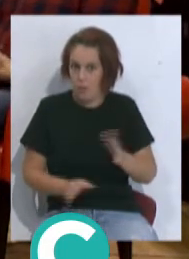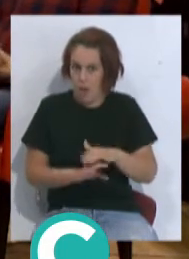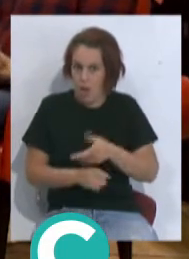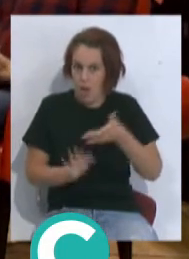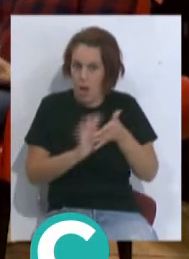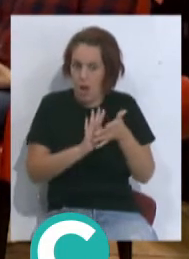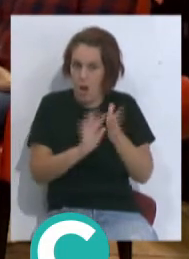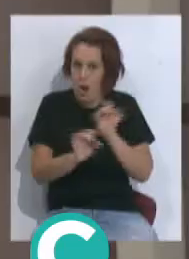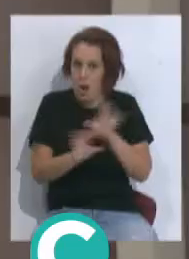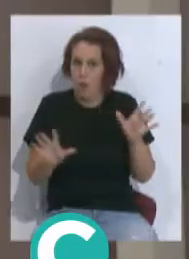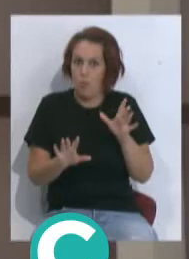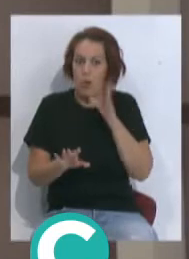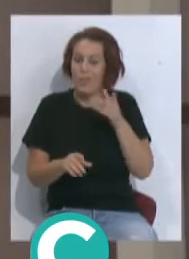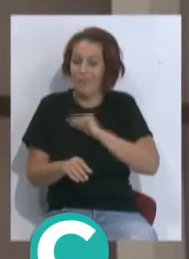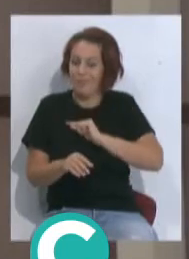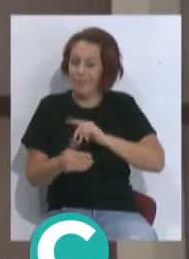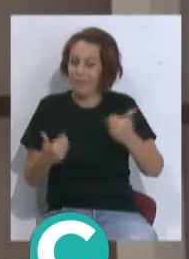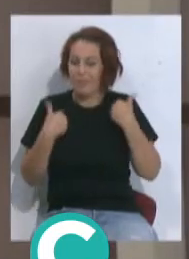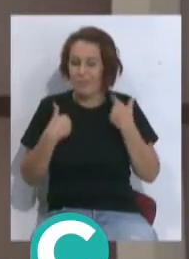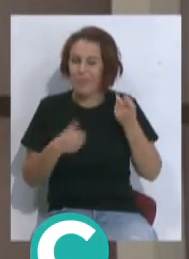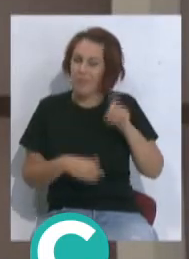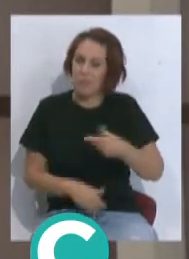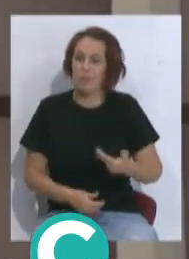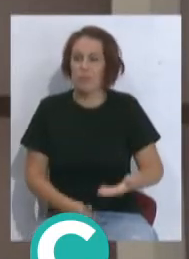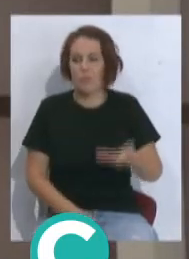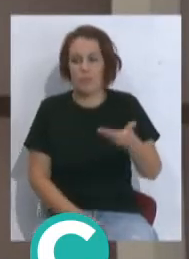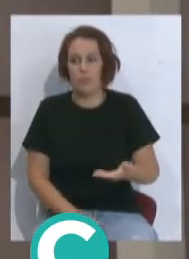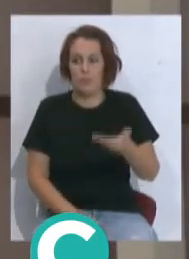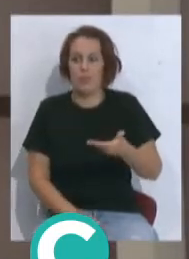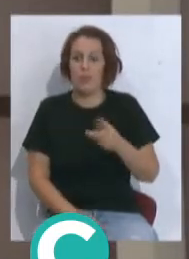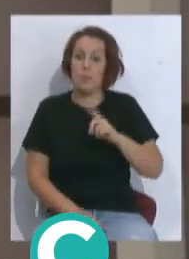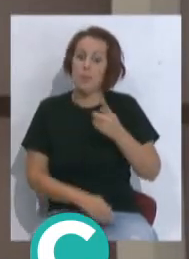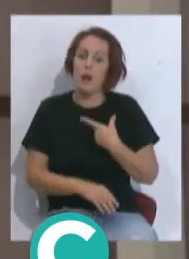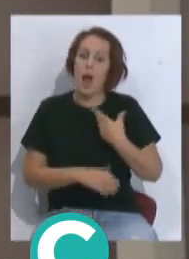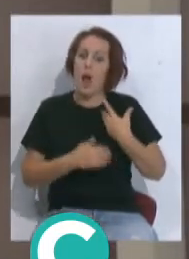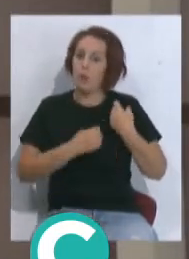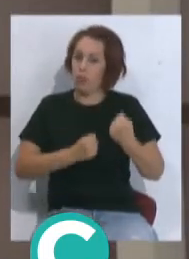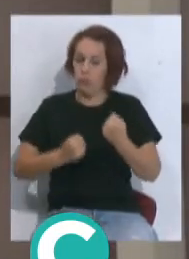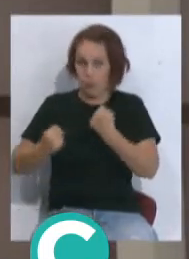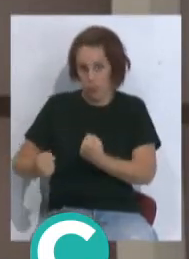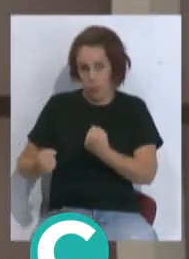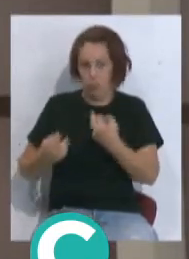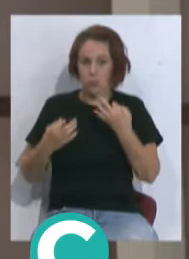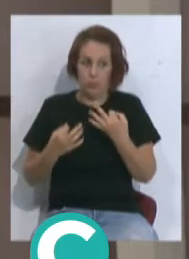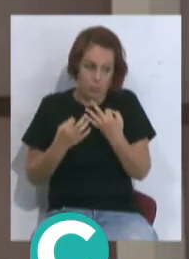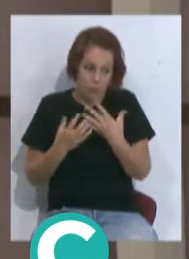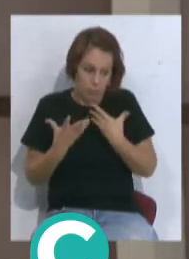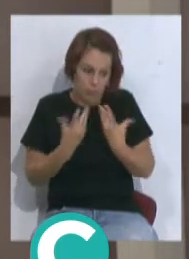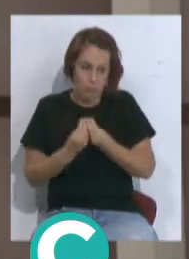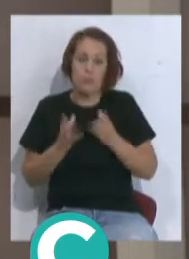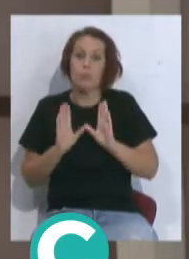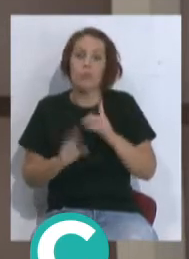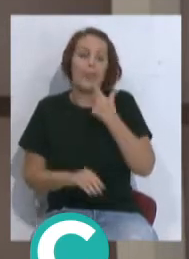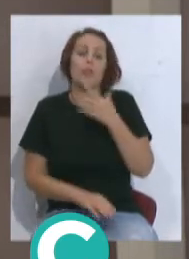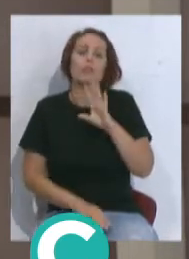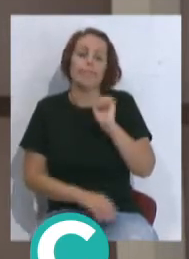tema, sino porque es la primera, claro, es la importancia, es la primera autoridad, ¿no?, en este caso, que debería de haber estado allí, aunque solo fuera